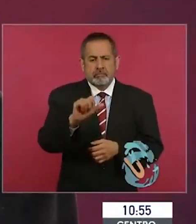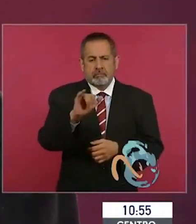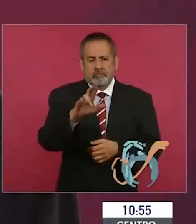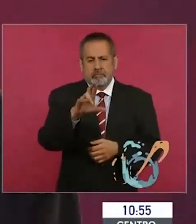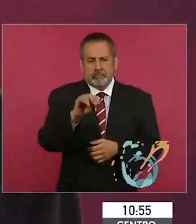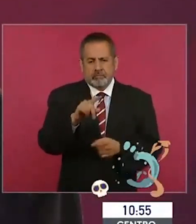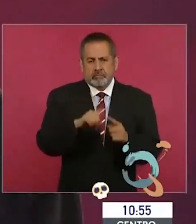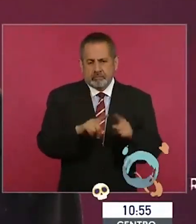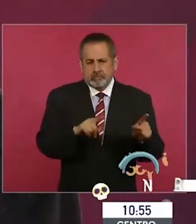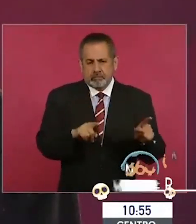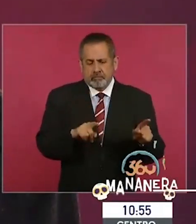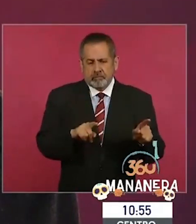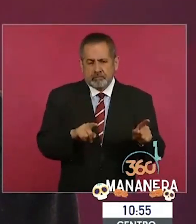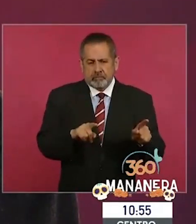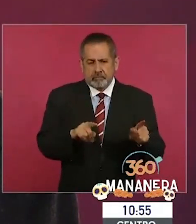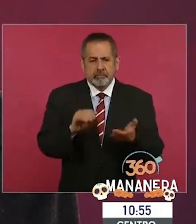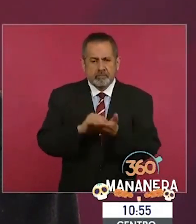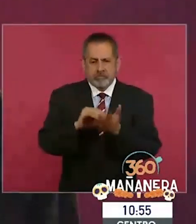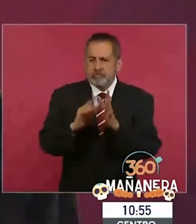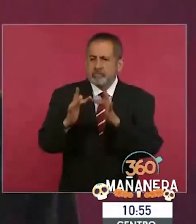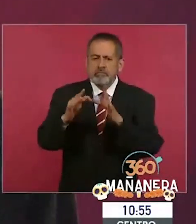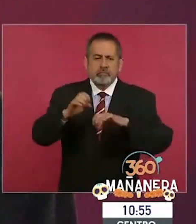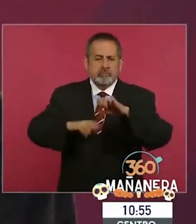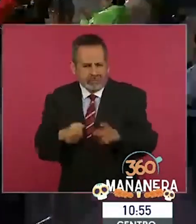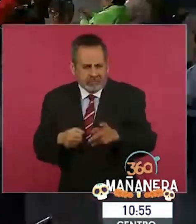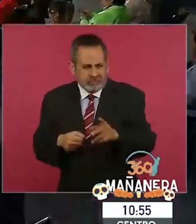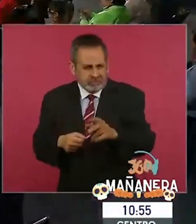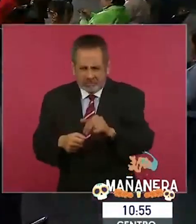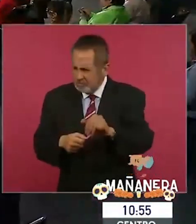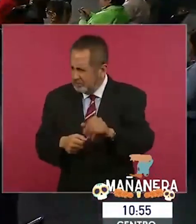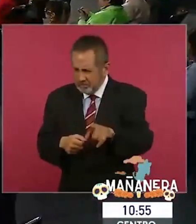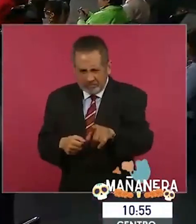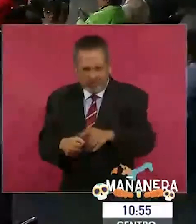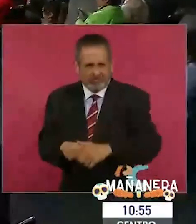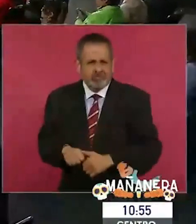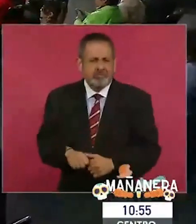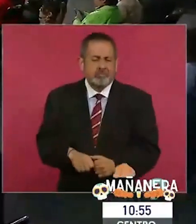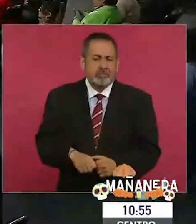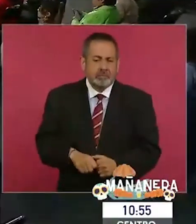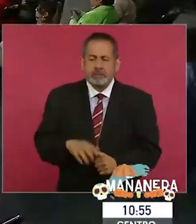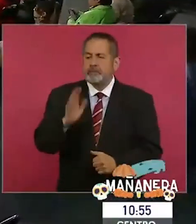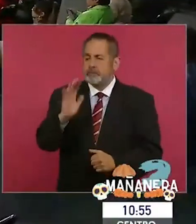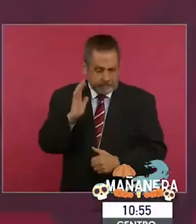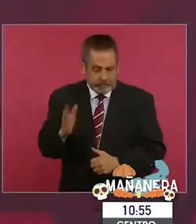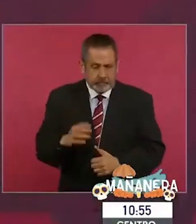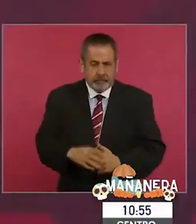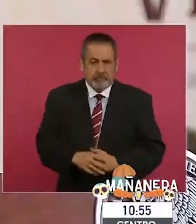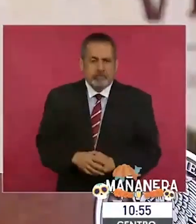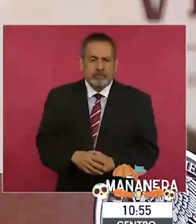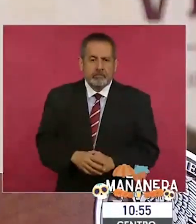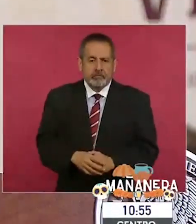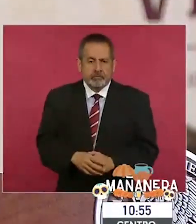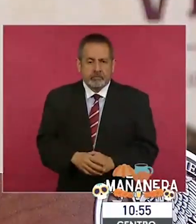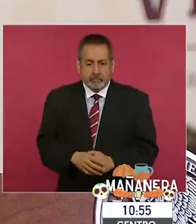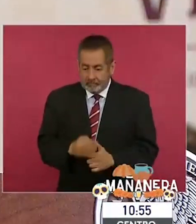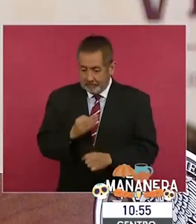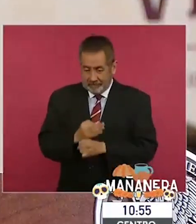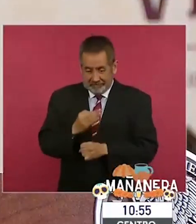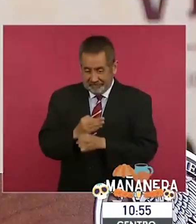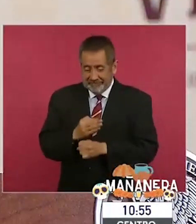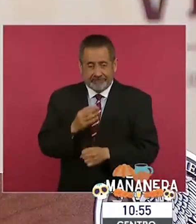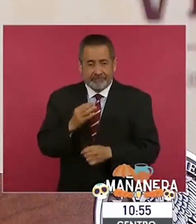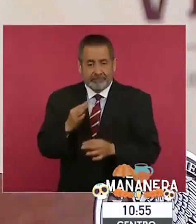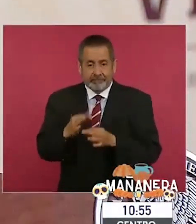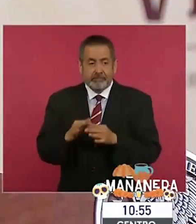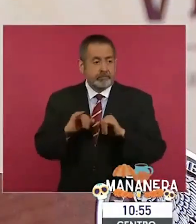Seguimos al pendiente con el embajador de México en Egipto. ¿Ya la esperan? Sí, justo ahora están